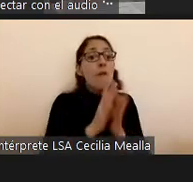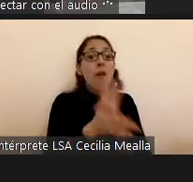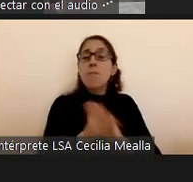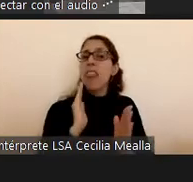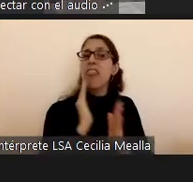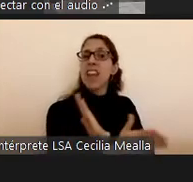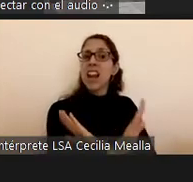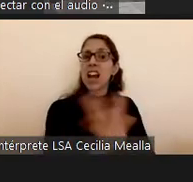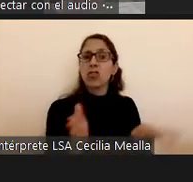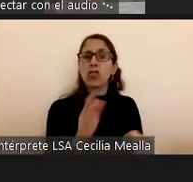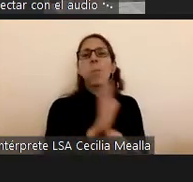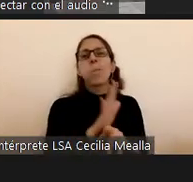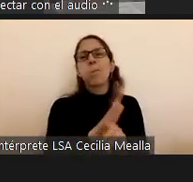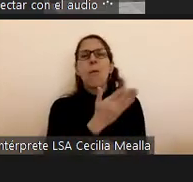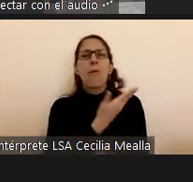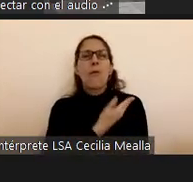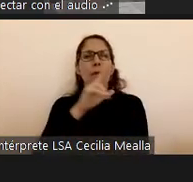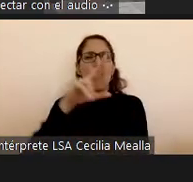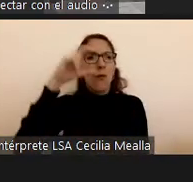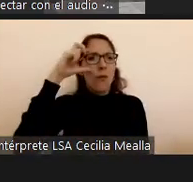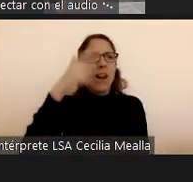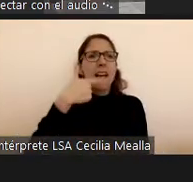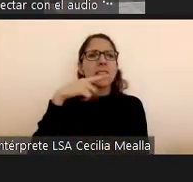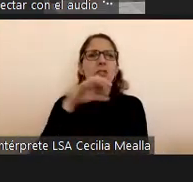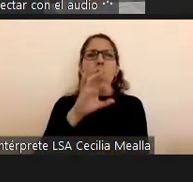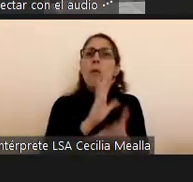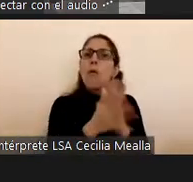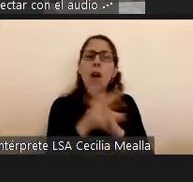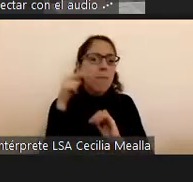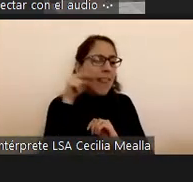sobre las bacterias. O sea, con este tipo de